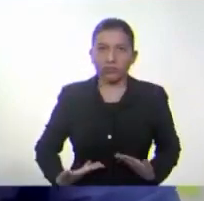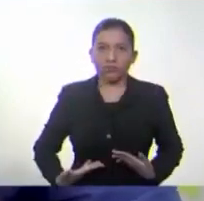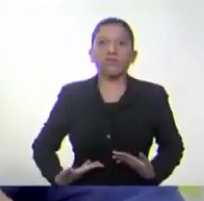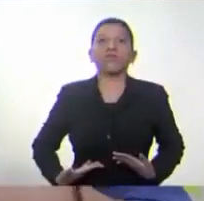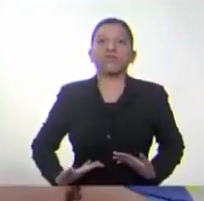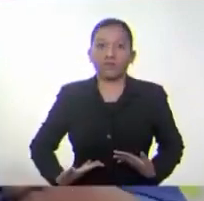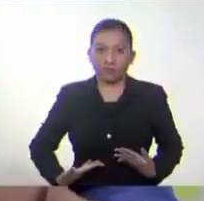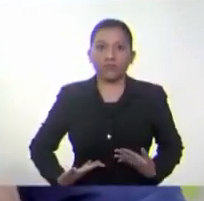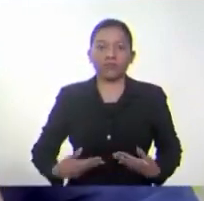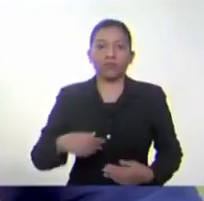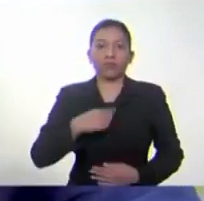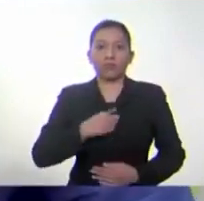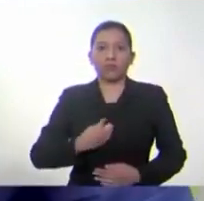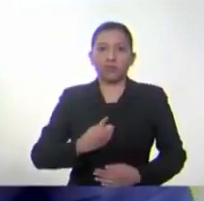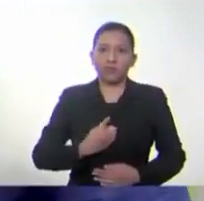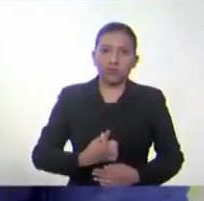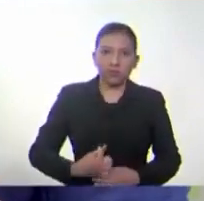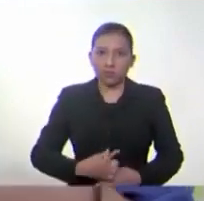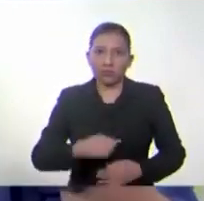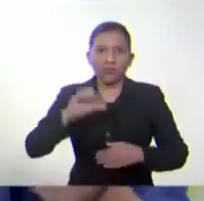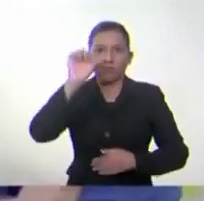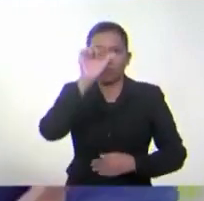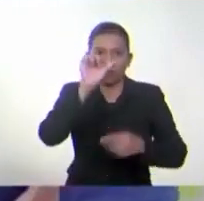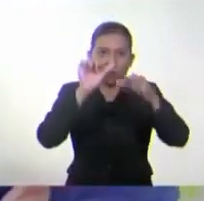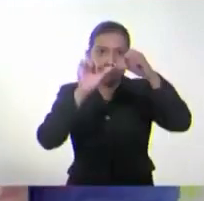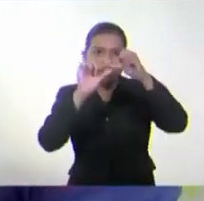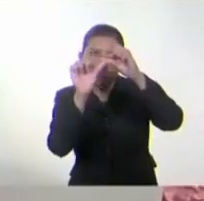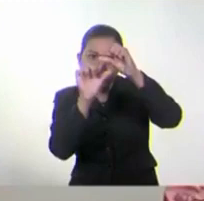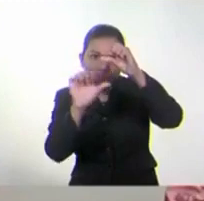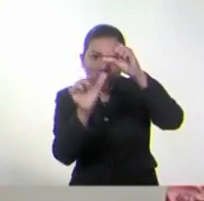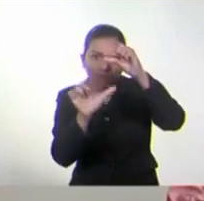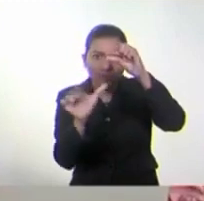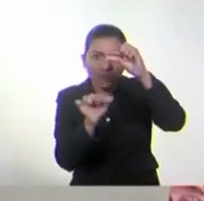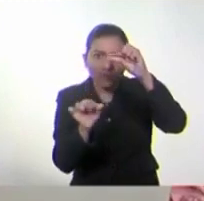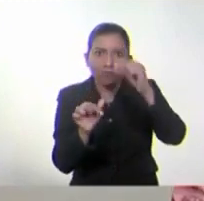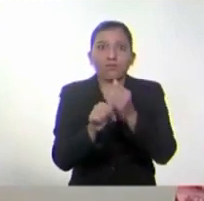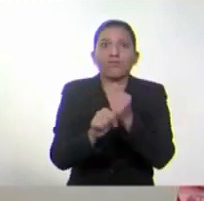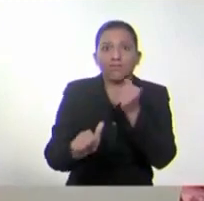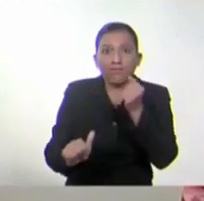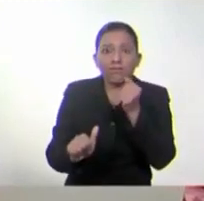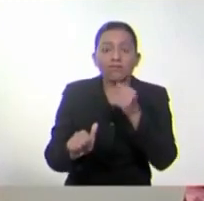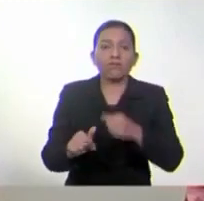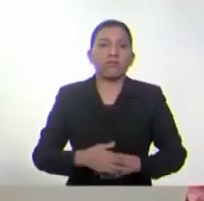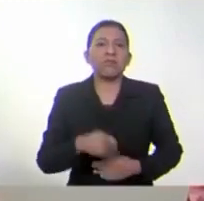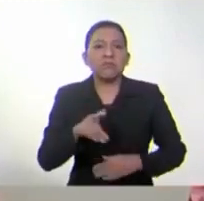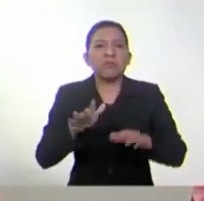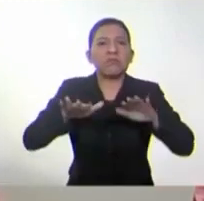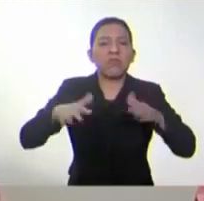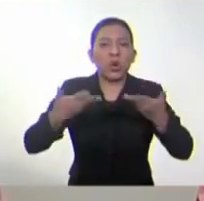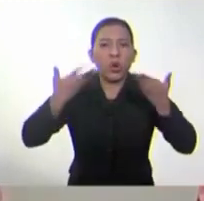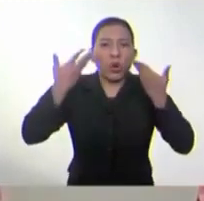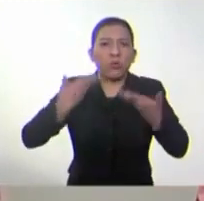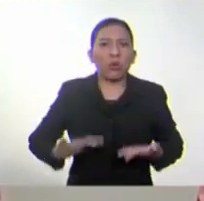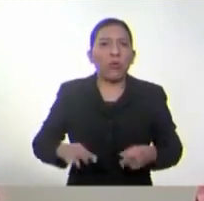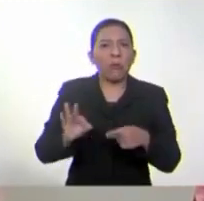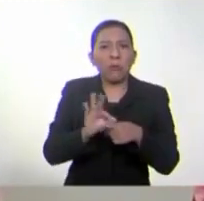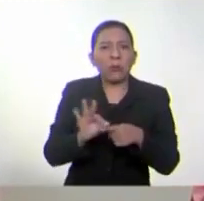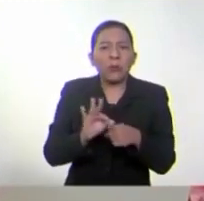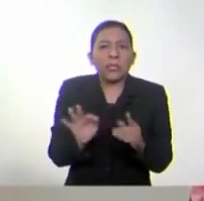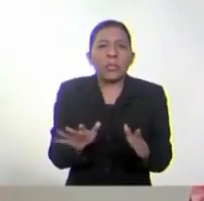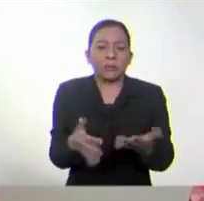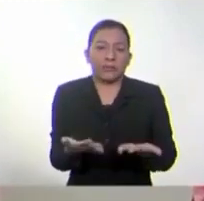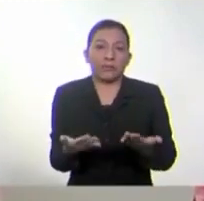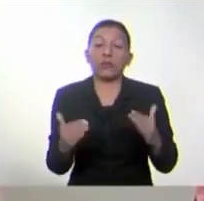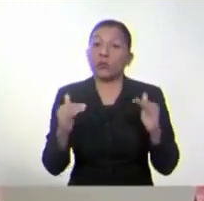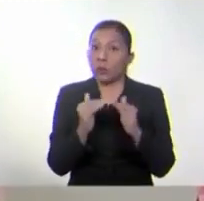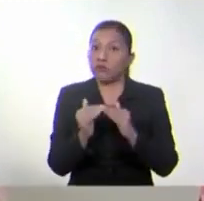excretor. Vamos a abordar un poco acerca de su anatomía, de sus funciones y también daremos algunos consejos